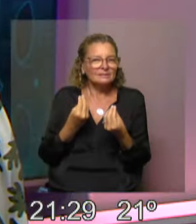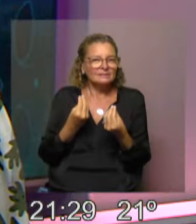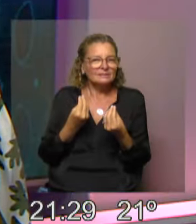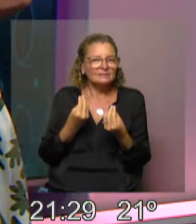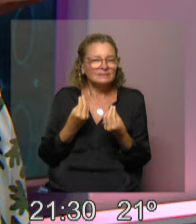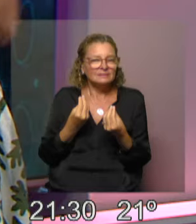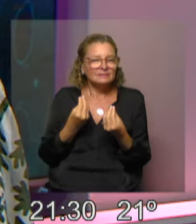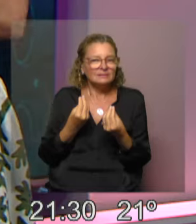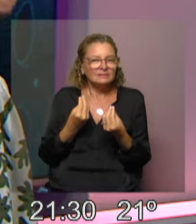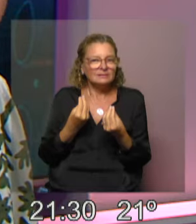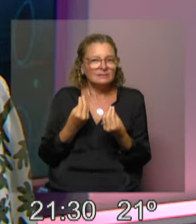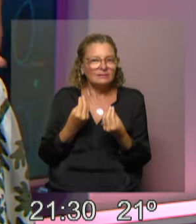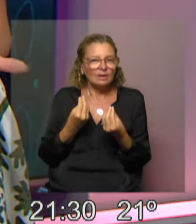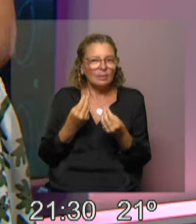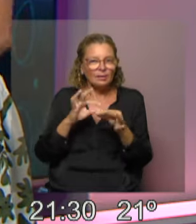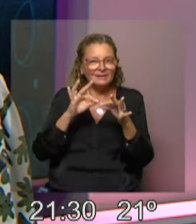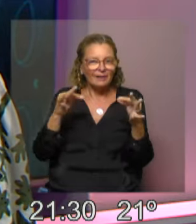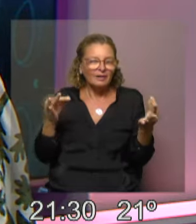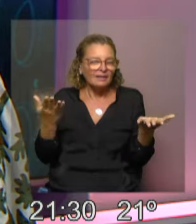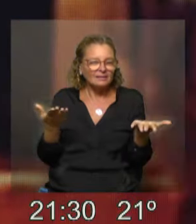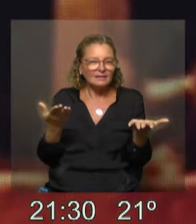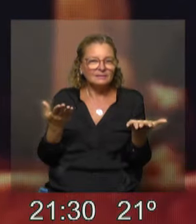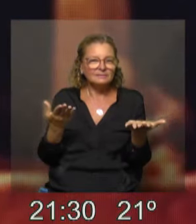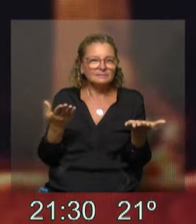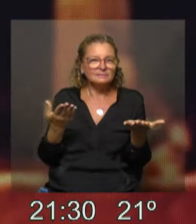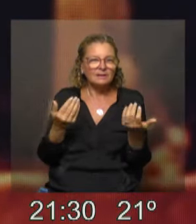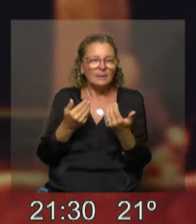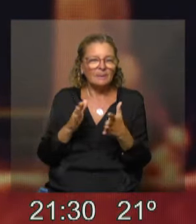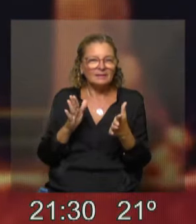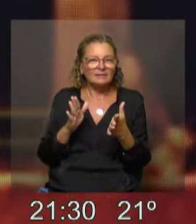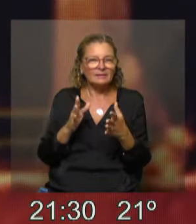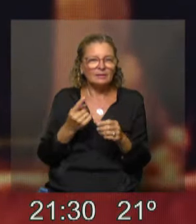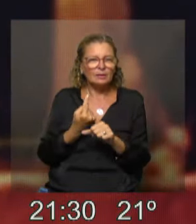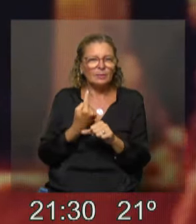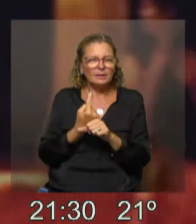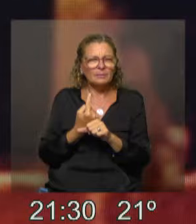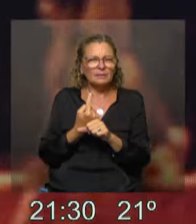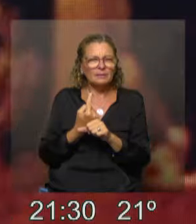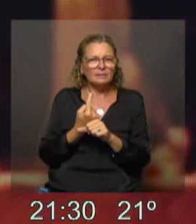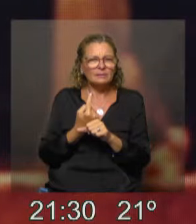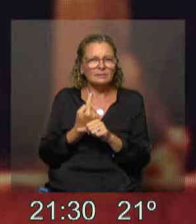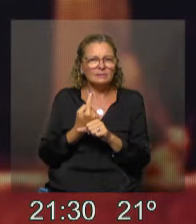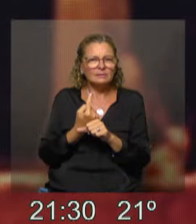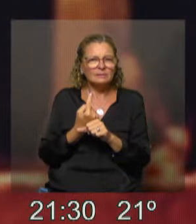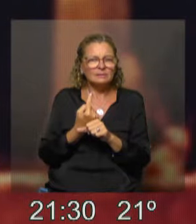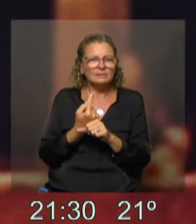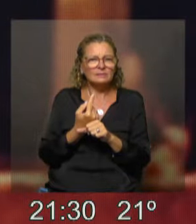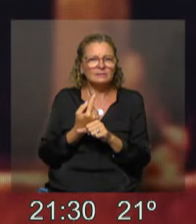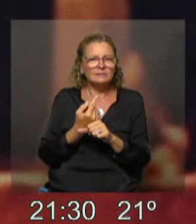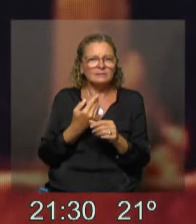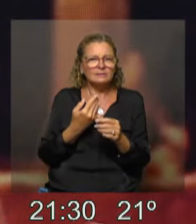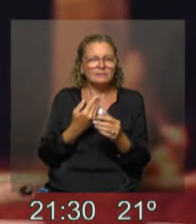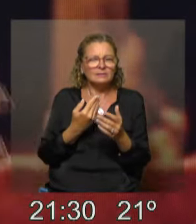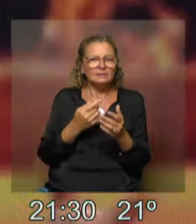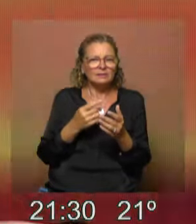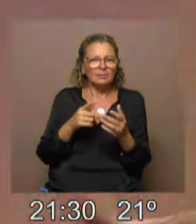un momento, de pronto un instante que te salió una frase? Sí, arranqué, sí, con la primera parte, la de hace falta, esa parte, y después